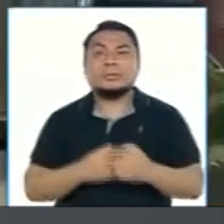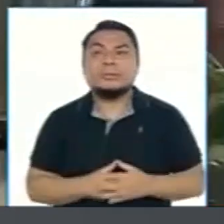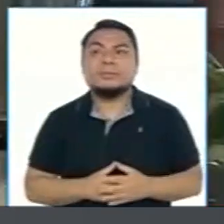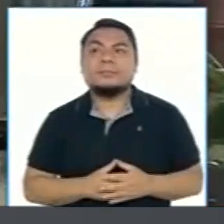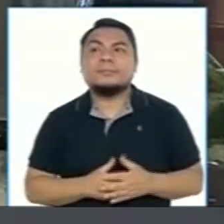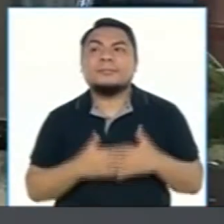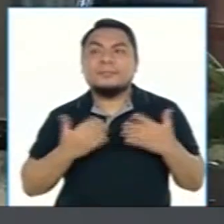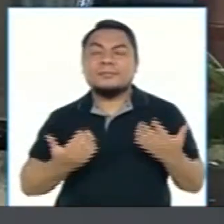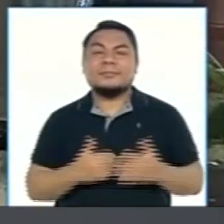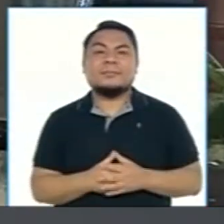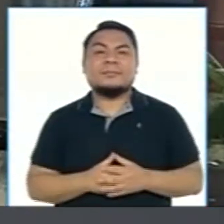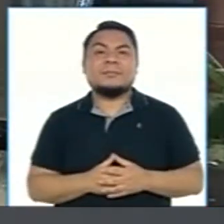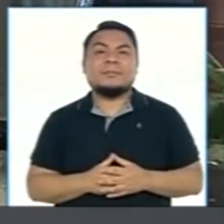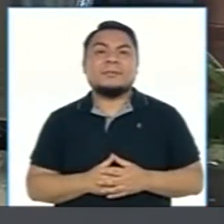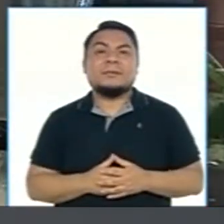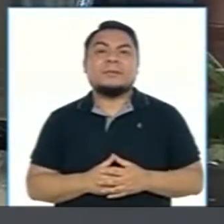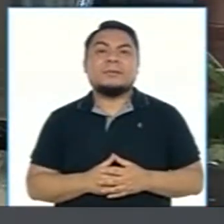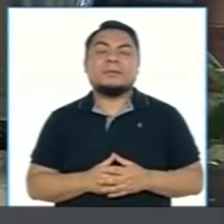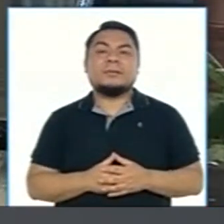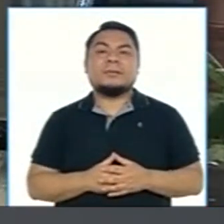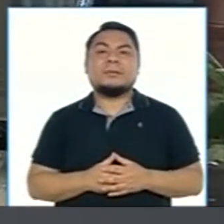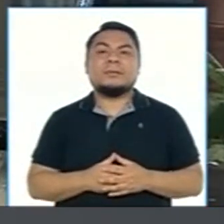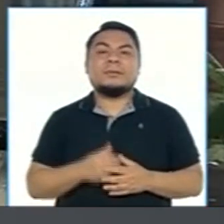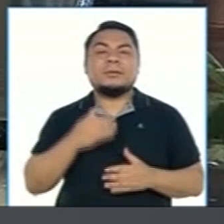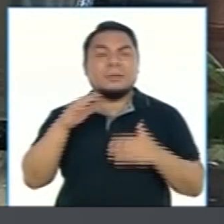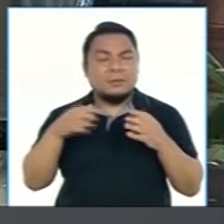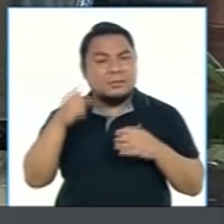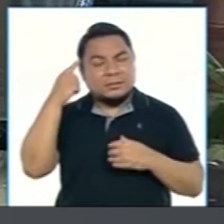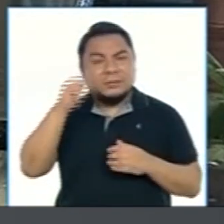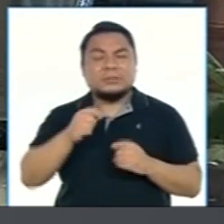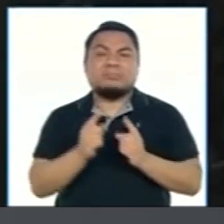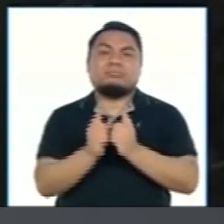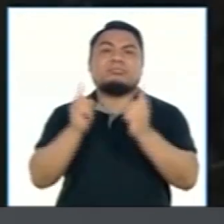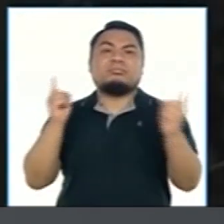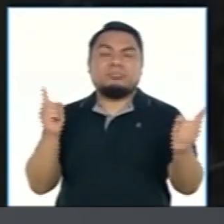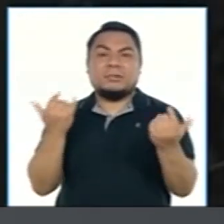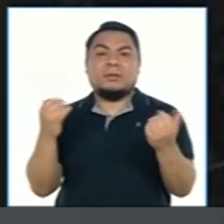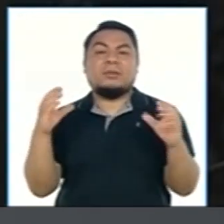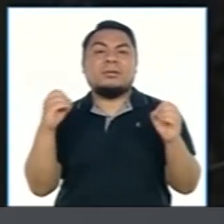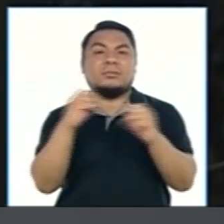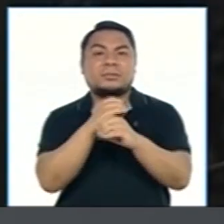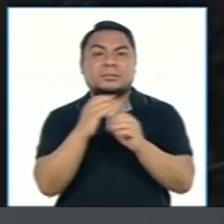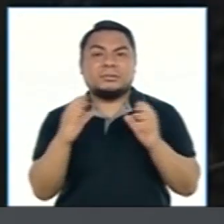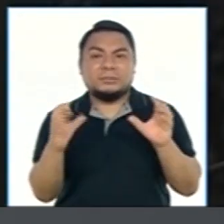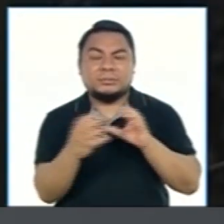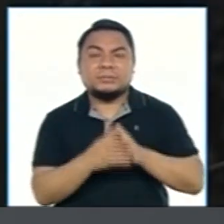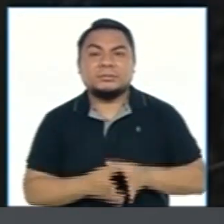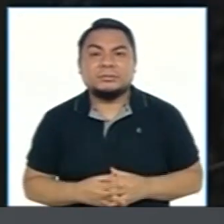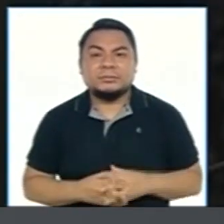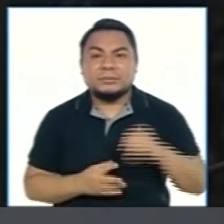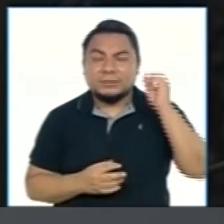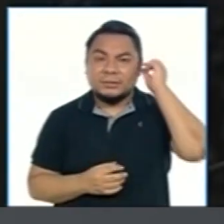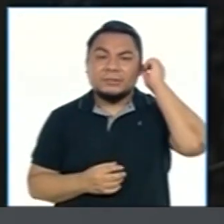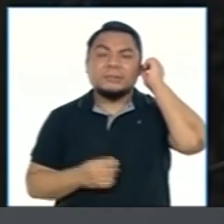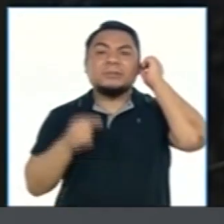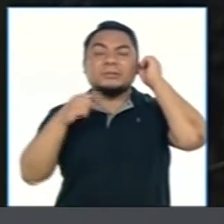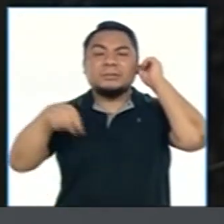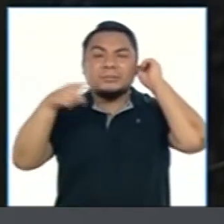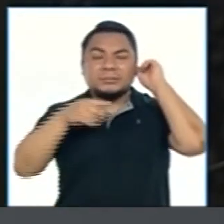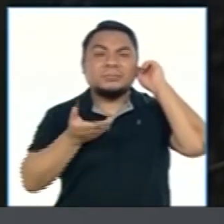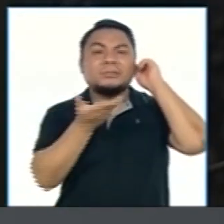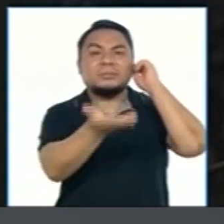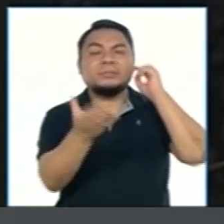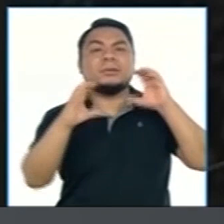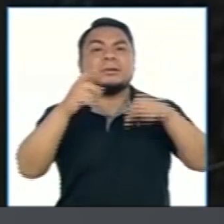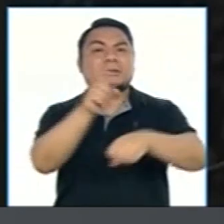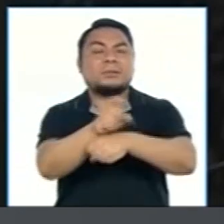de realizar esta educación a distancia, que en muchos casos antes impartían una